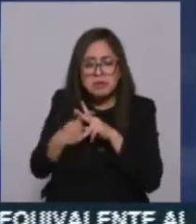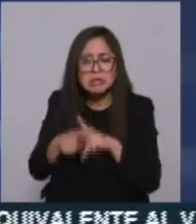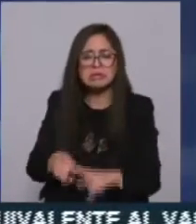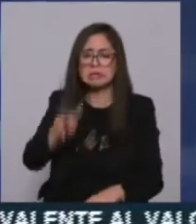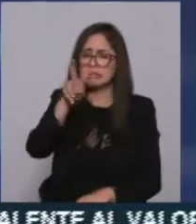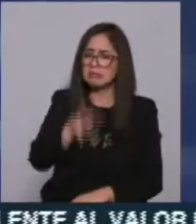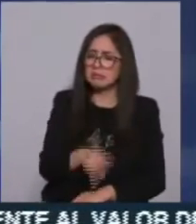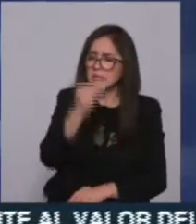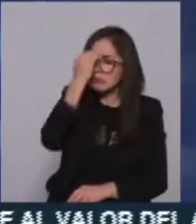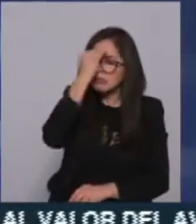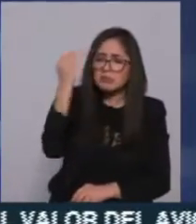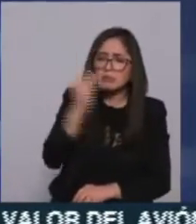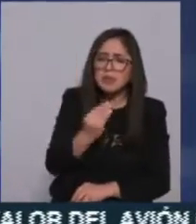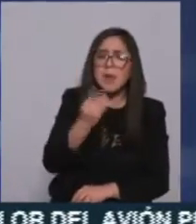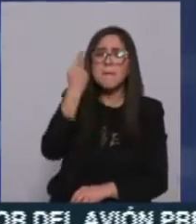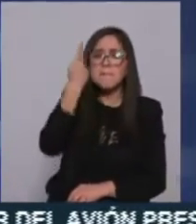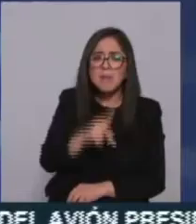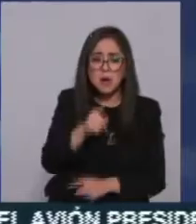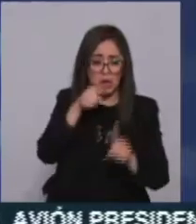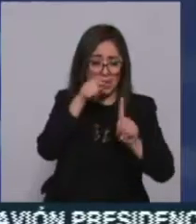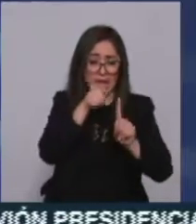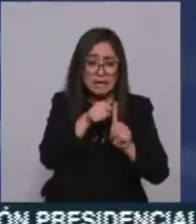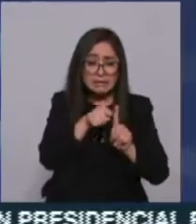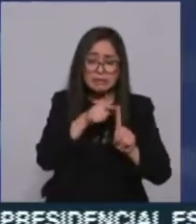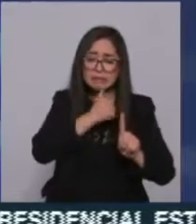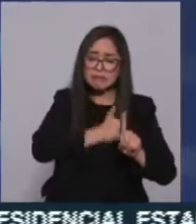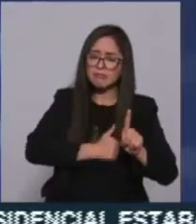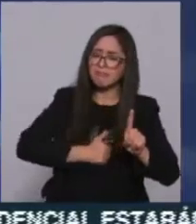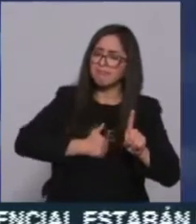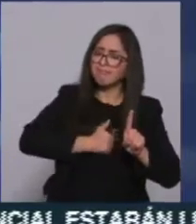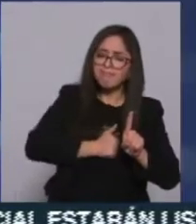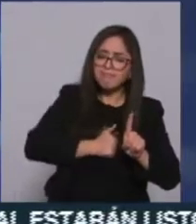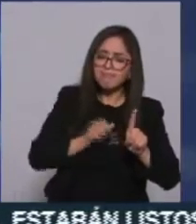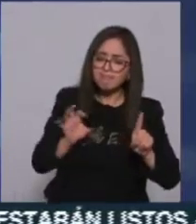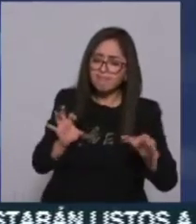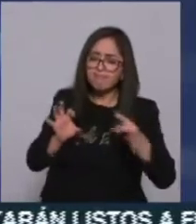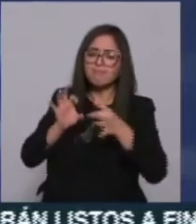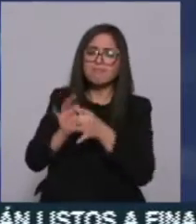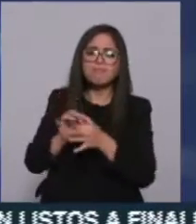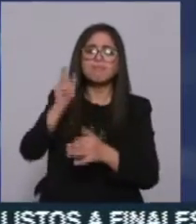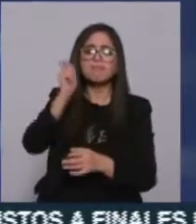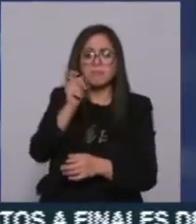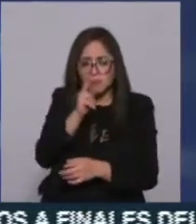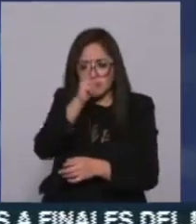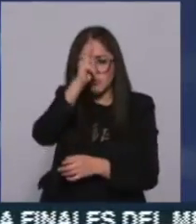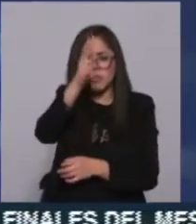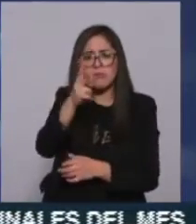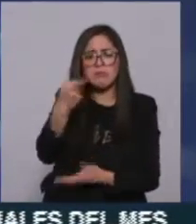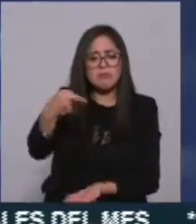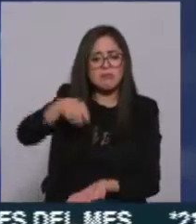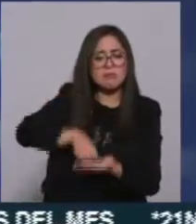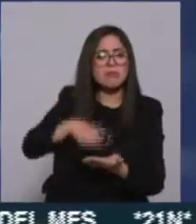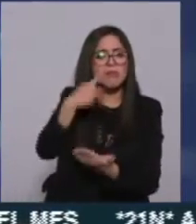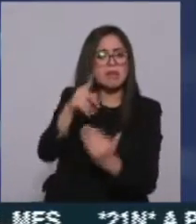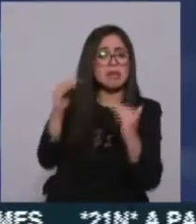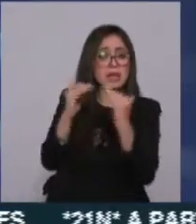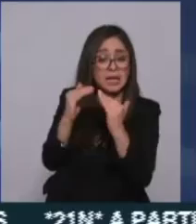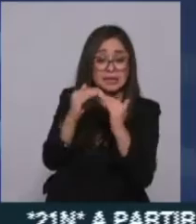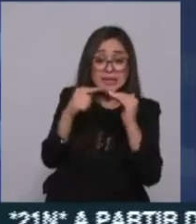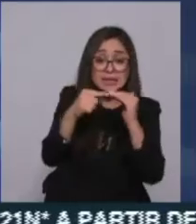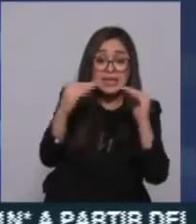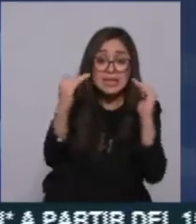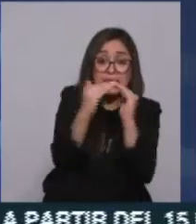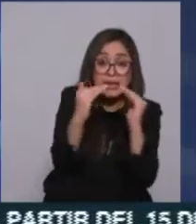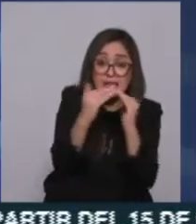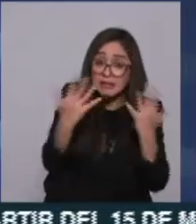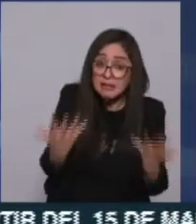y también de vincular este caso lamentable a la violencia doméstica. Es ahí, digamos, el